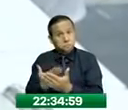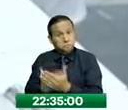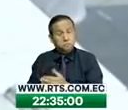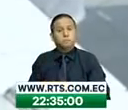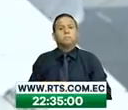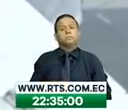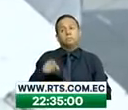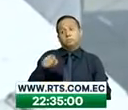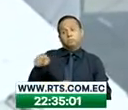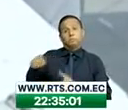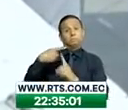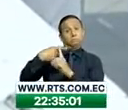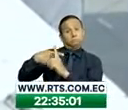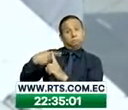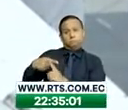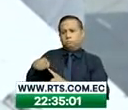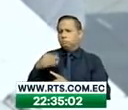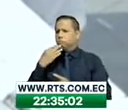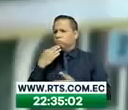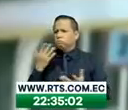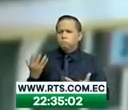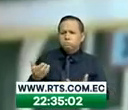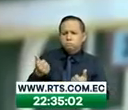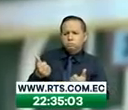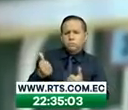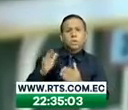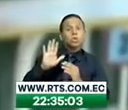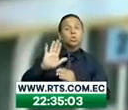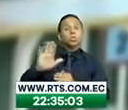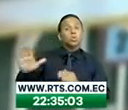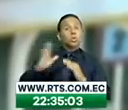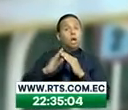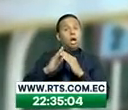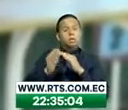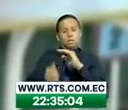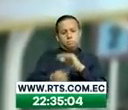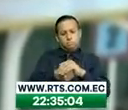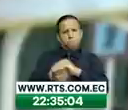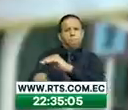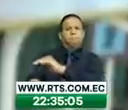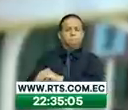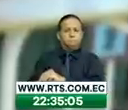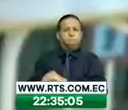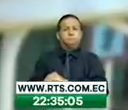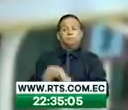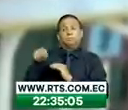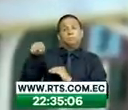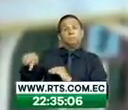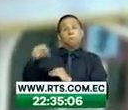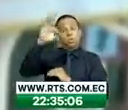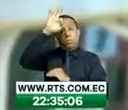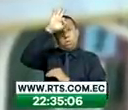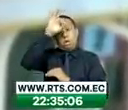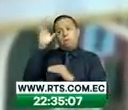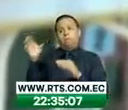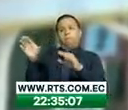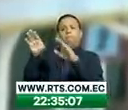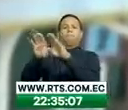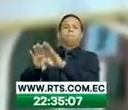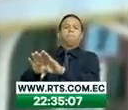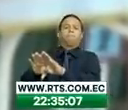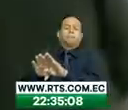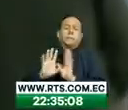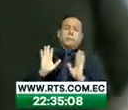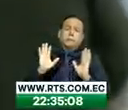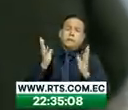positivo es estable por lo que se encuentra en un aislamiento en sus domicilios ante la suspensión de la atención en el hospital se ha previsto tener solamente casos